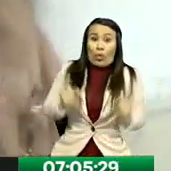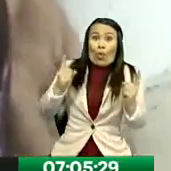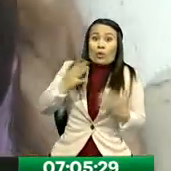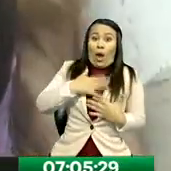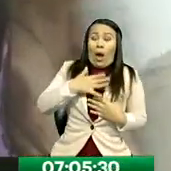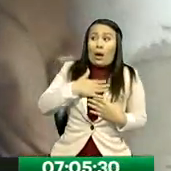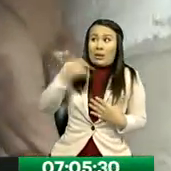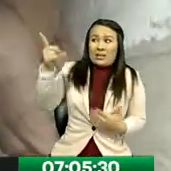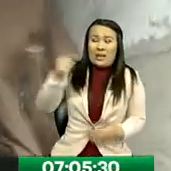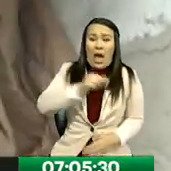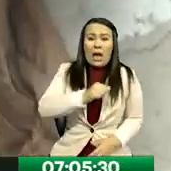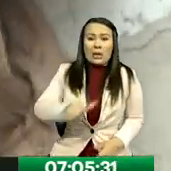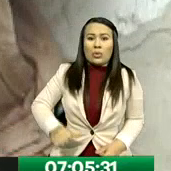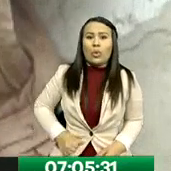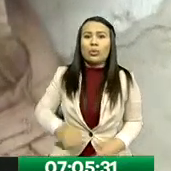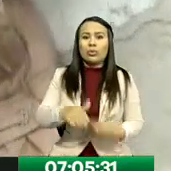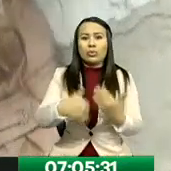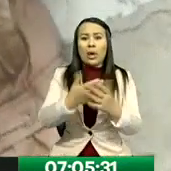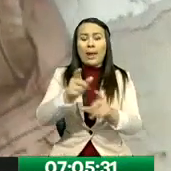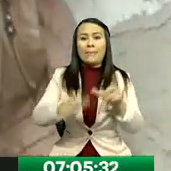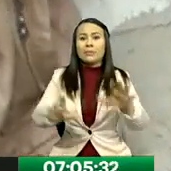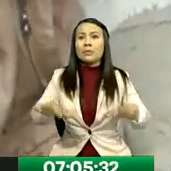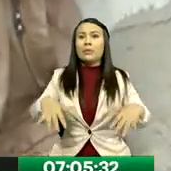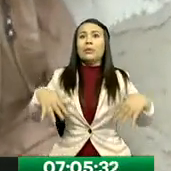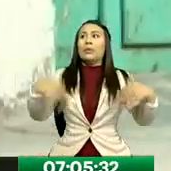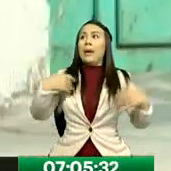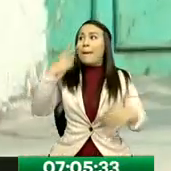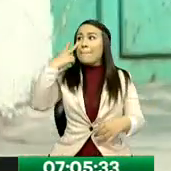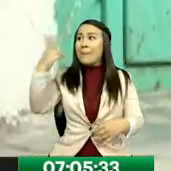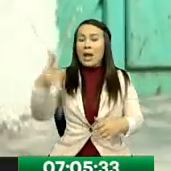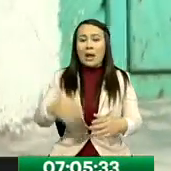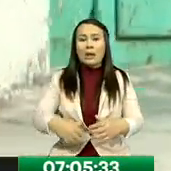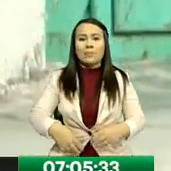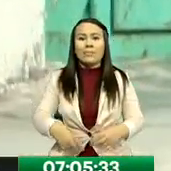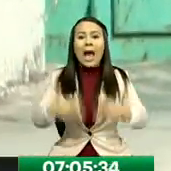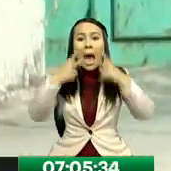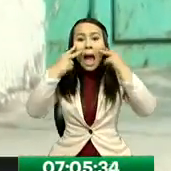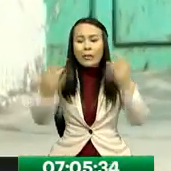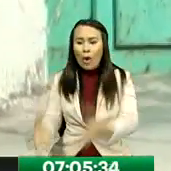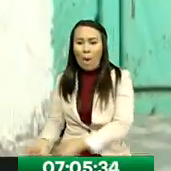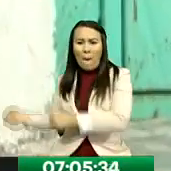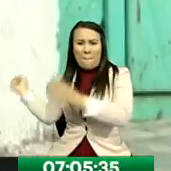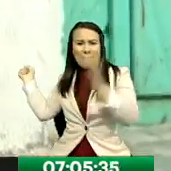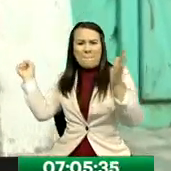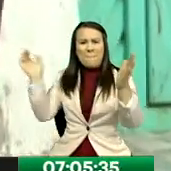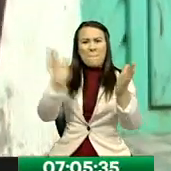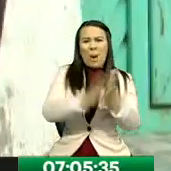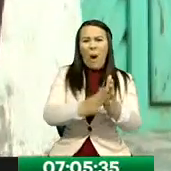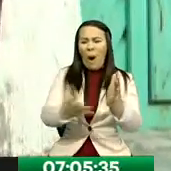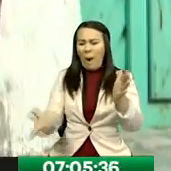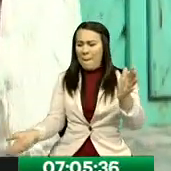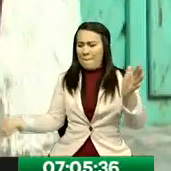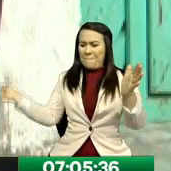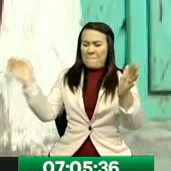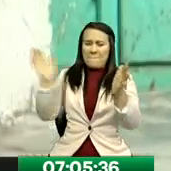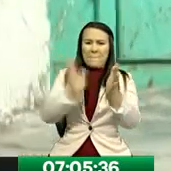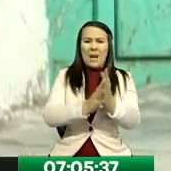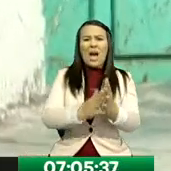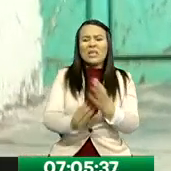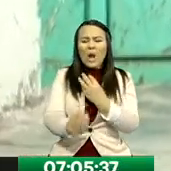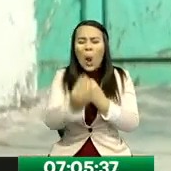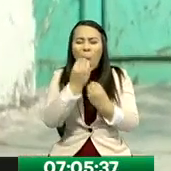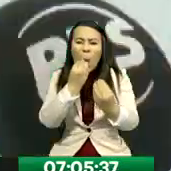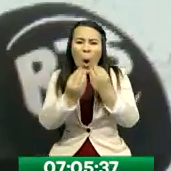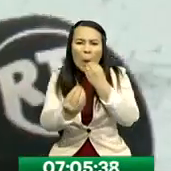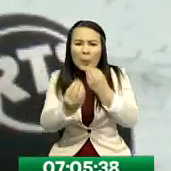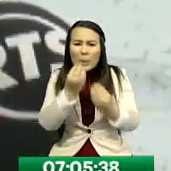Una de esas tardes dejó absorto a todo el que miró cómo golpeó contra la pared a un felino. Posterior, como si fuera uno de los mejores platos,